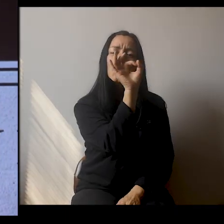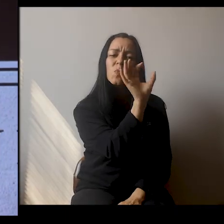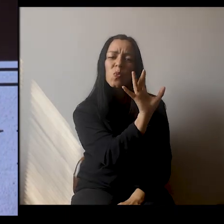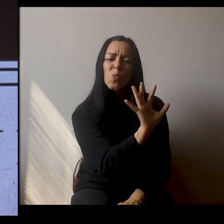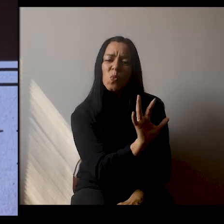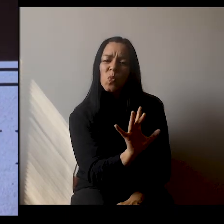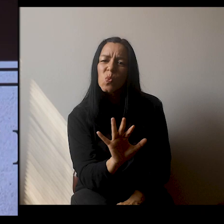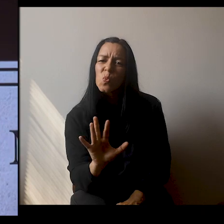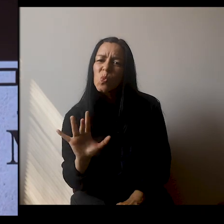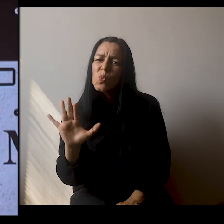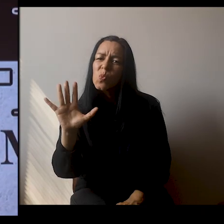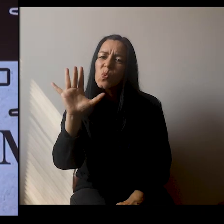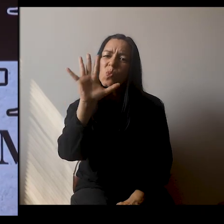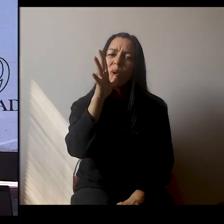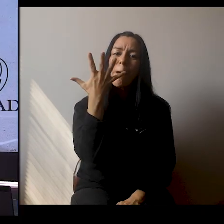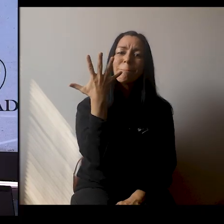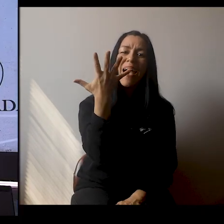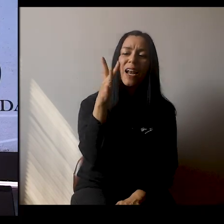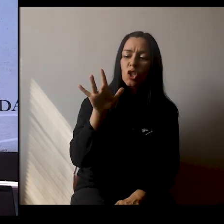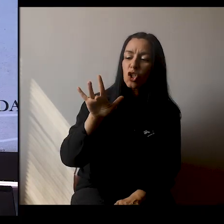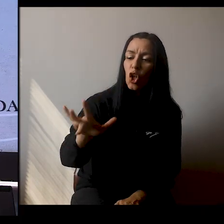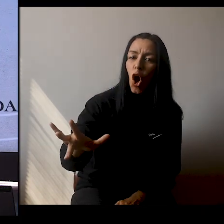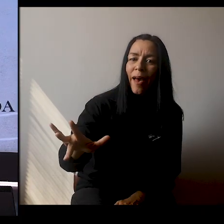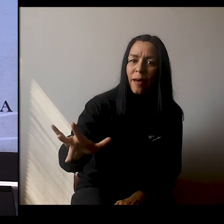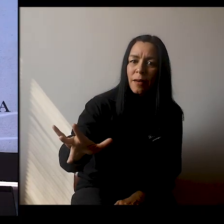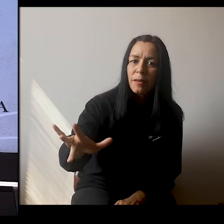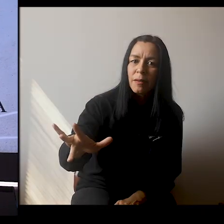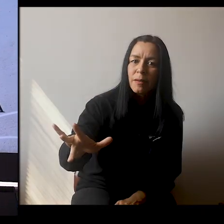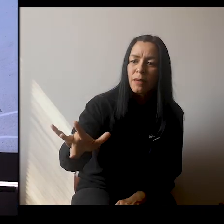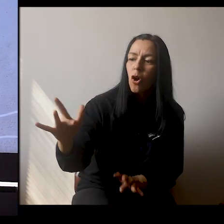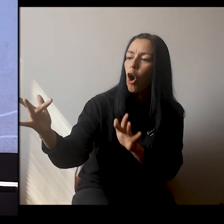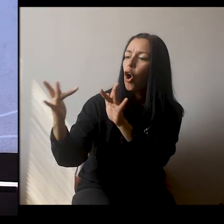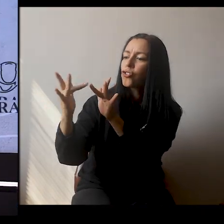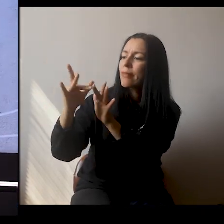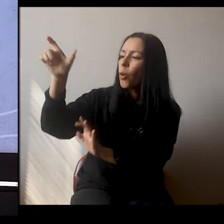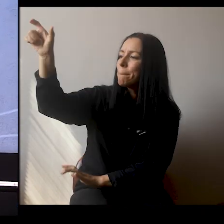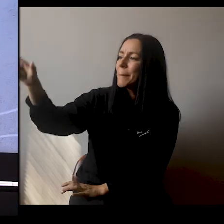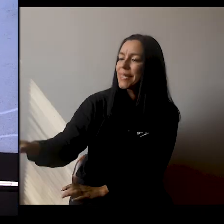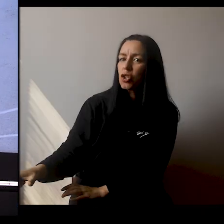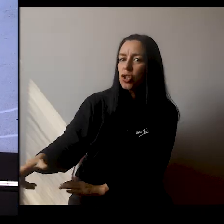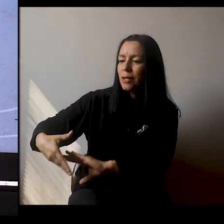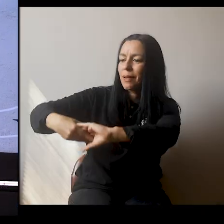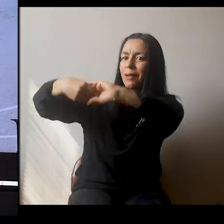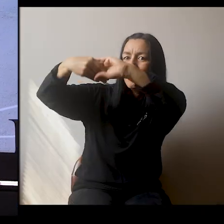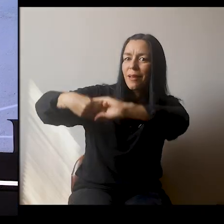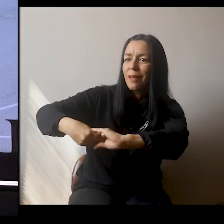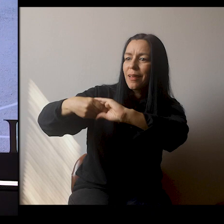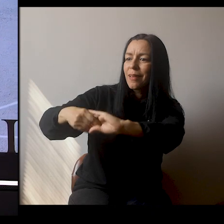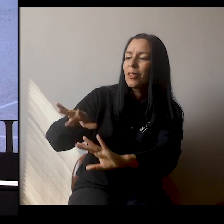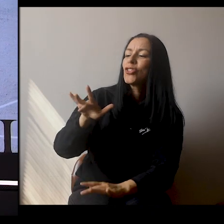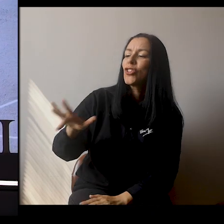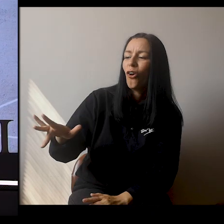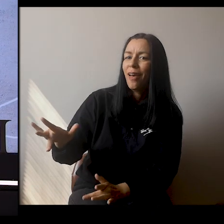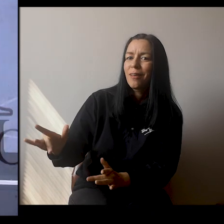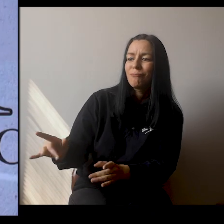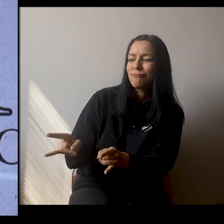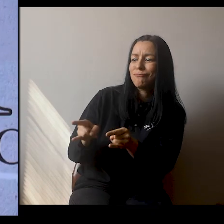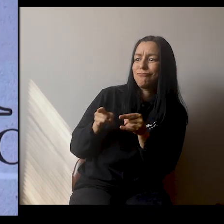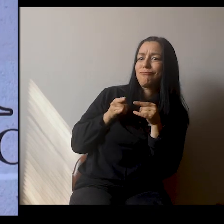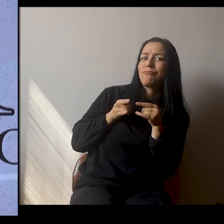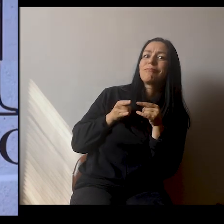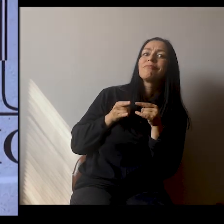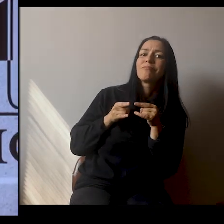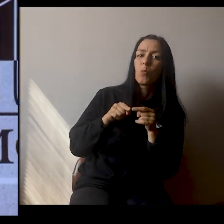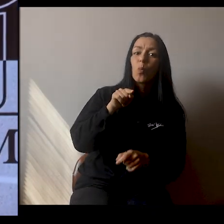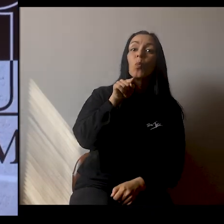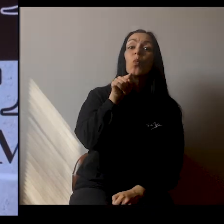Las bacterias, dice aquí, pueden quedar en nuestras manos cuando tenemos contacto físico con